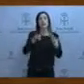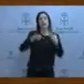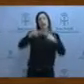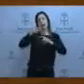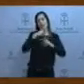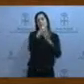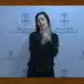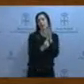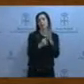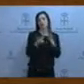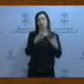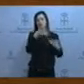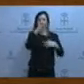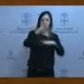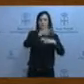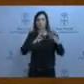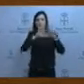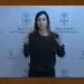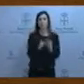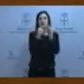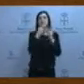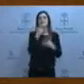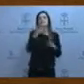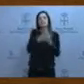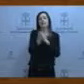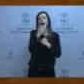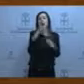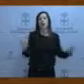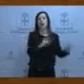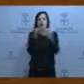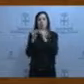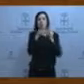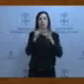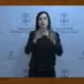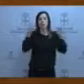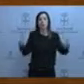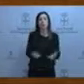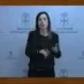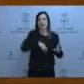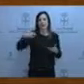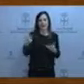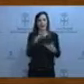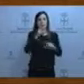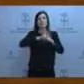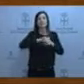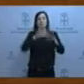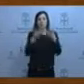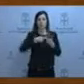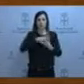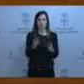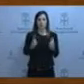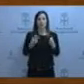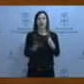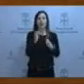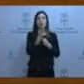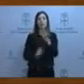que el éxodo juvenil es algo común en un mundo globalizado, en una sociedad cada vez más globalizada, como en el mundo en el que vivimos, y que además avanza de conformidad,